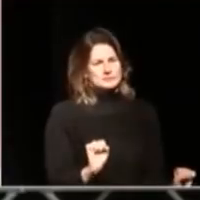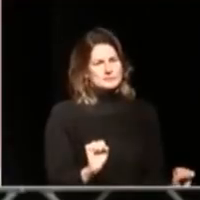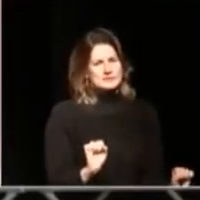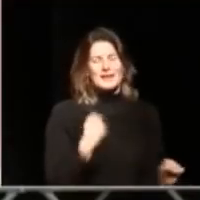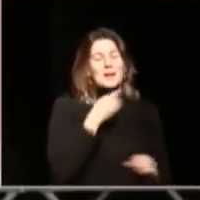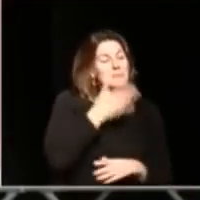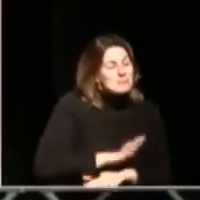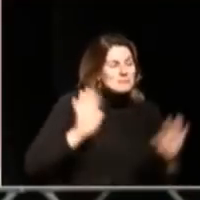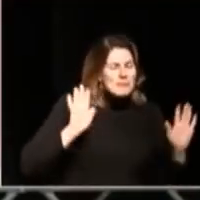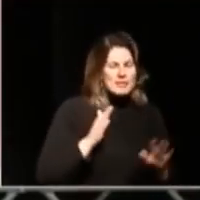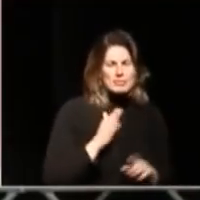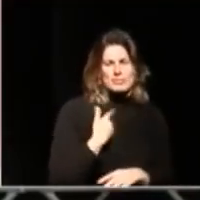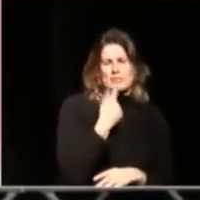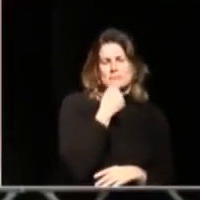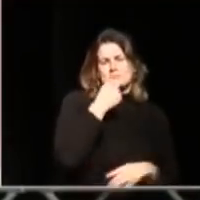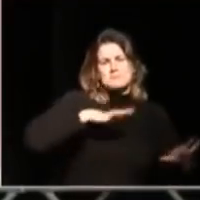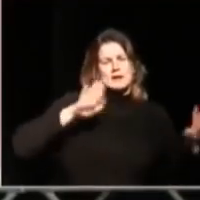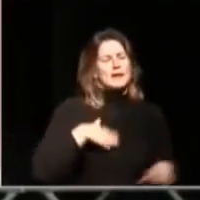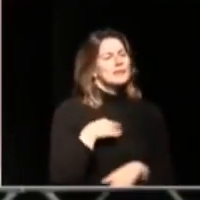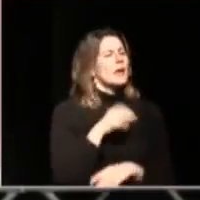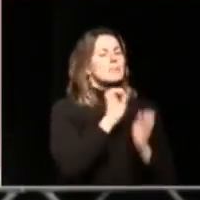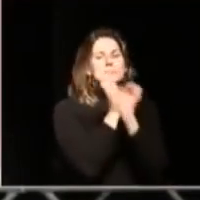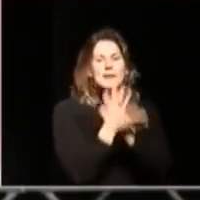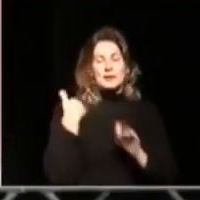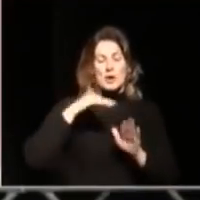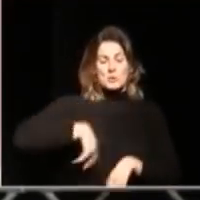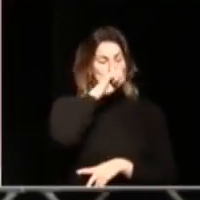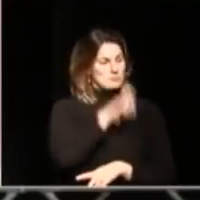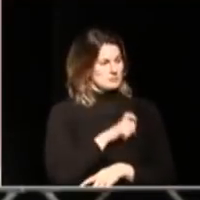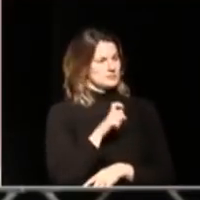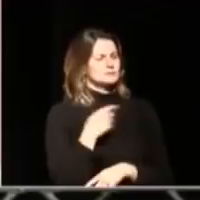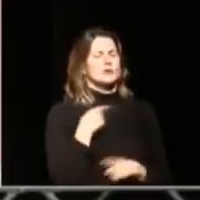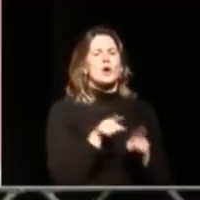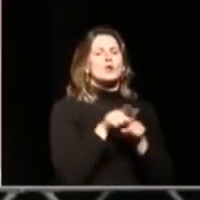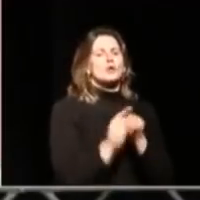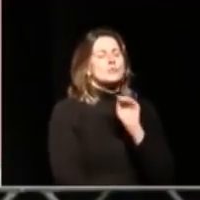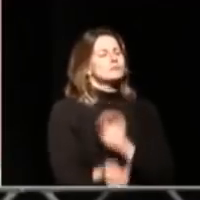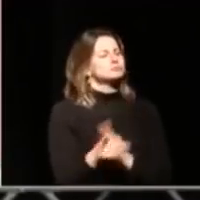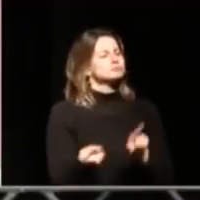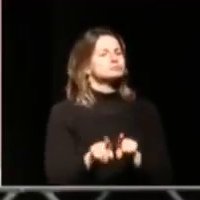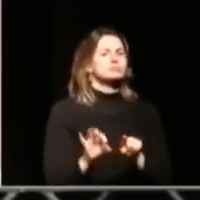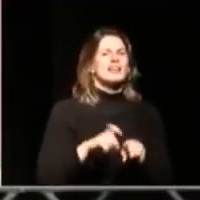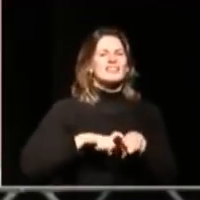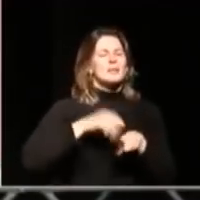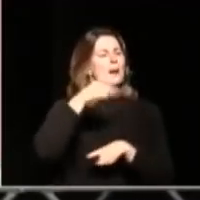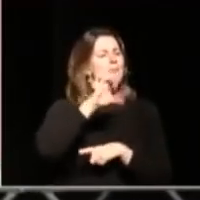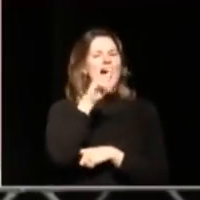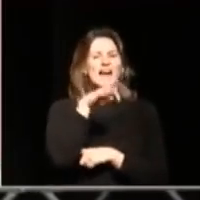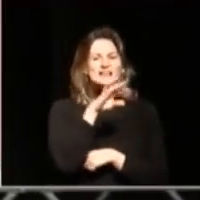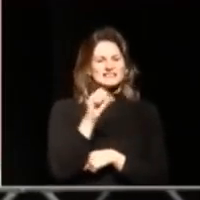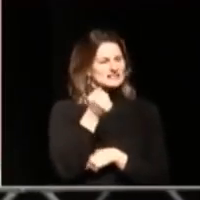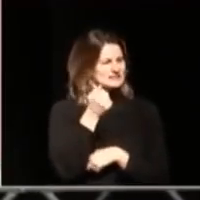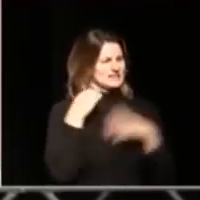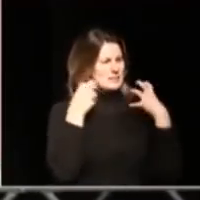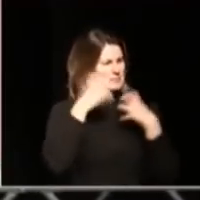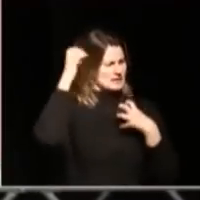Y parece que el PDeCAT en los últimos tiempos se hubiera convertido en una formación marxista-leninista.